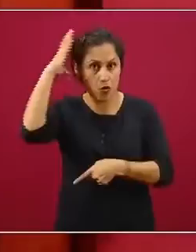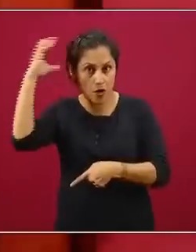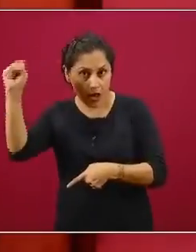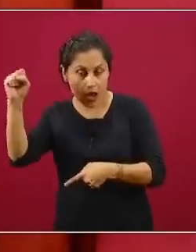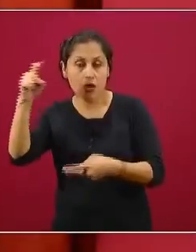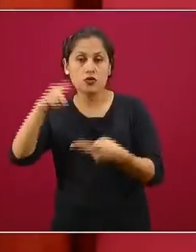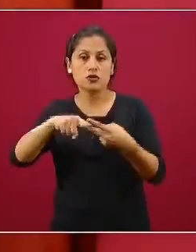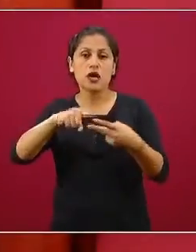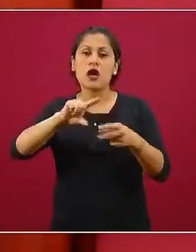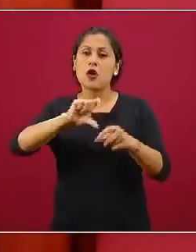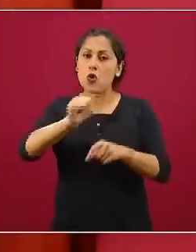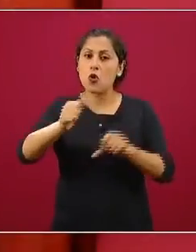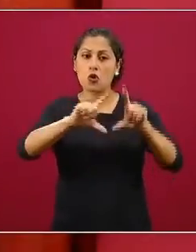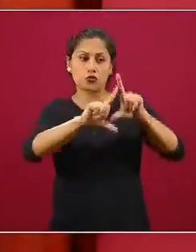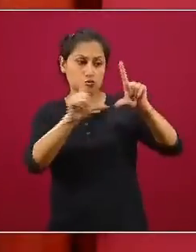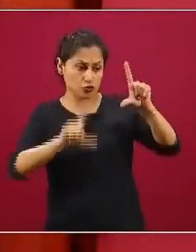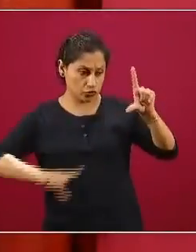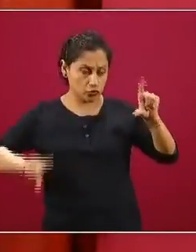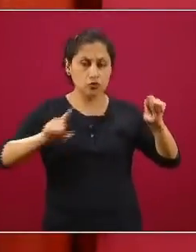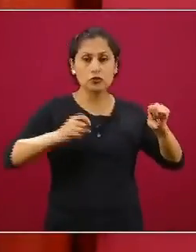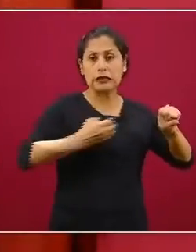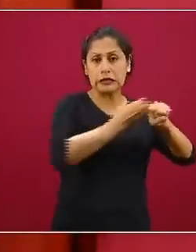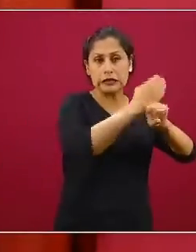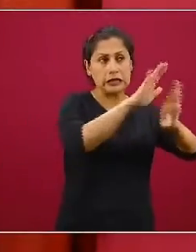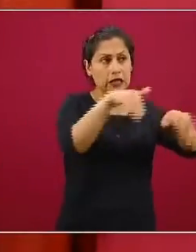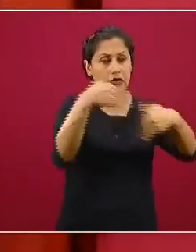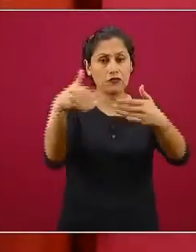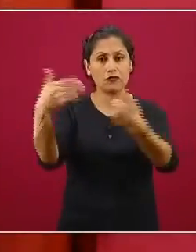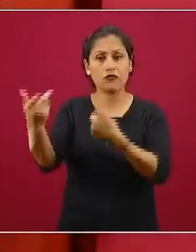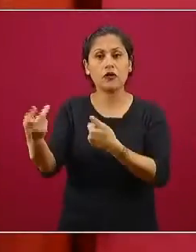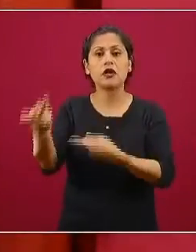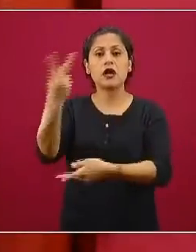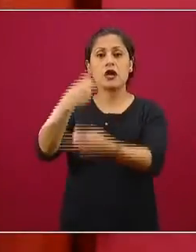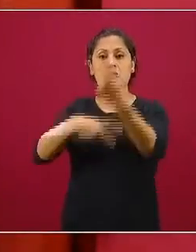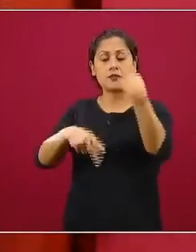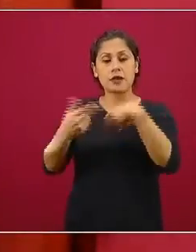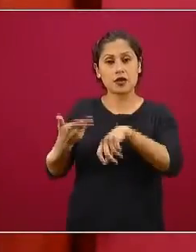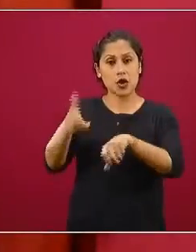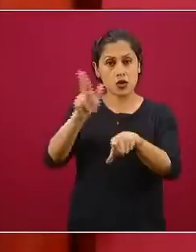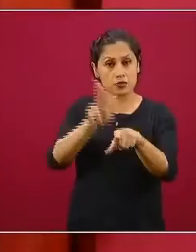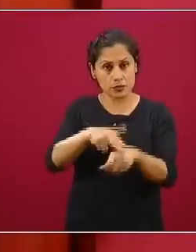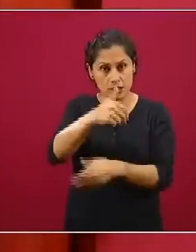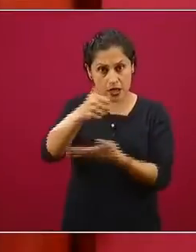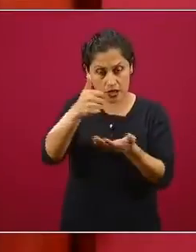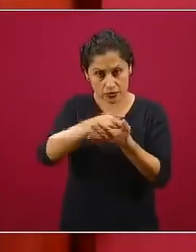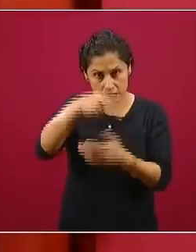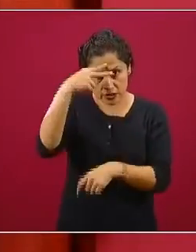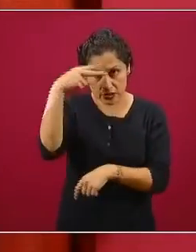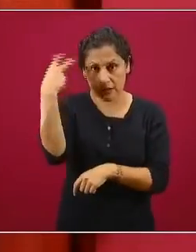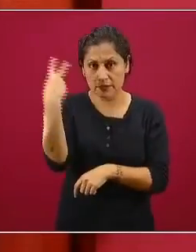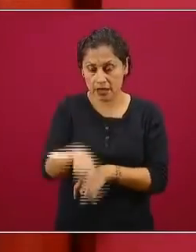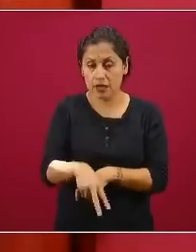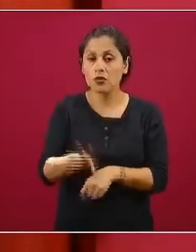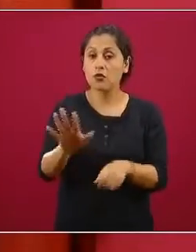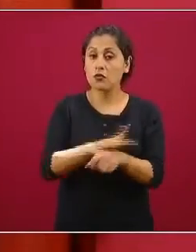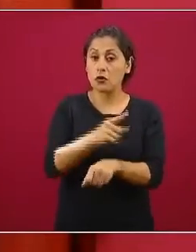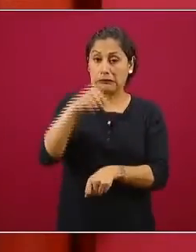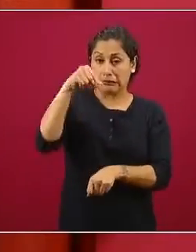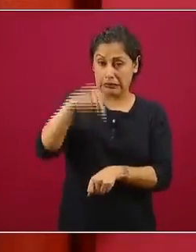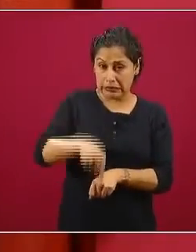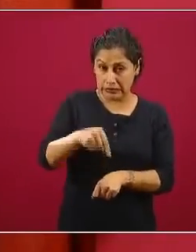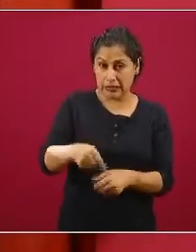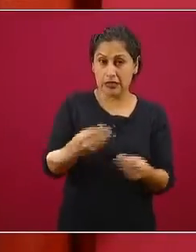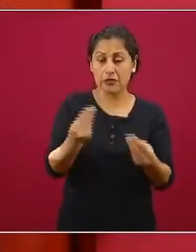la República, pero estos 2 estados son los sitios de residencia de la mayor cantidad de personas que no